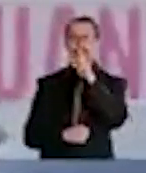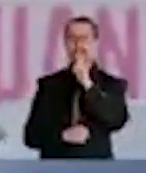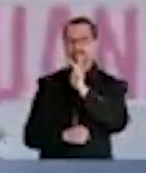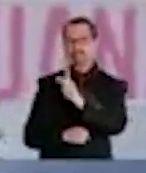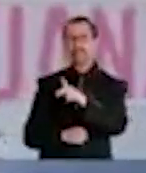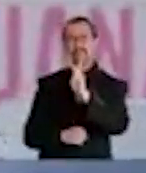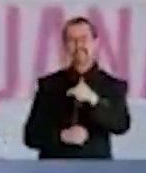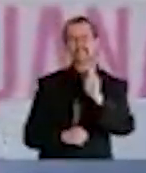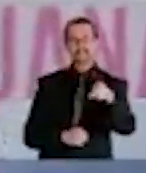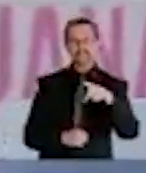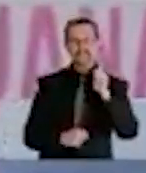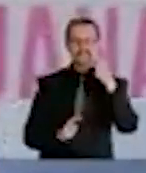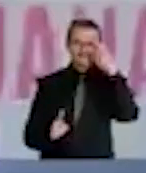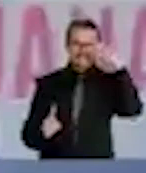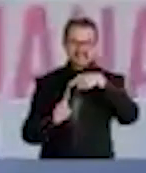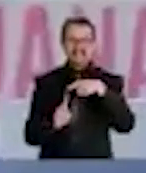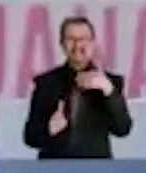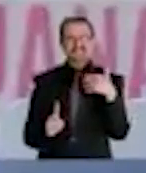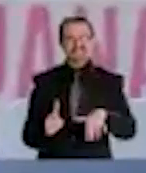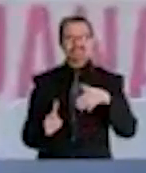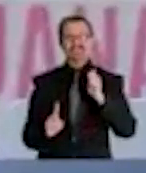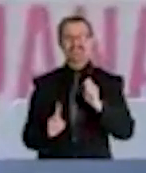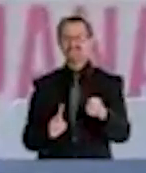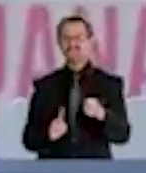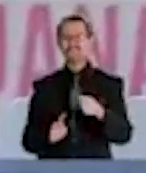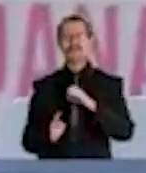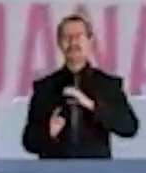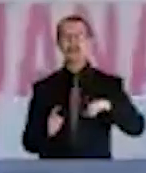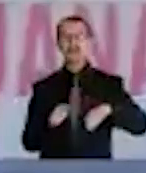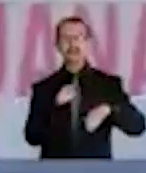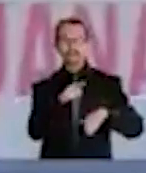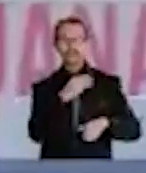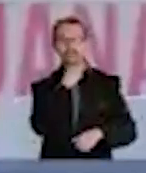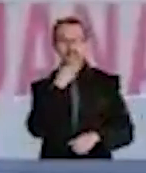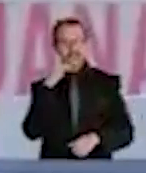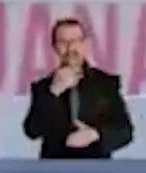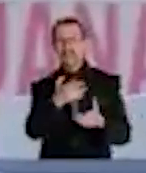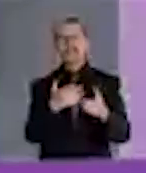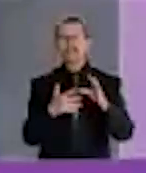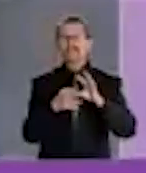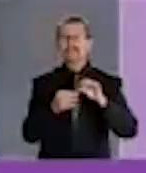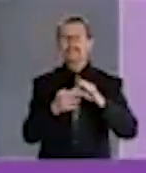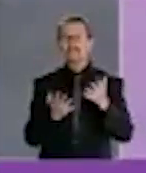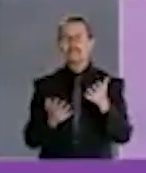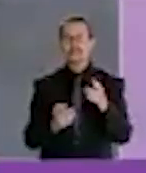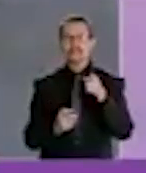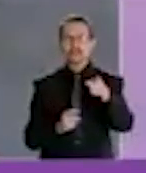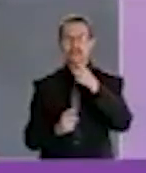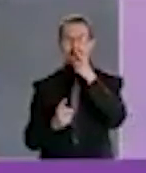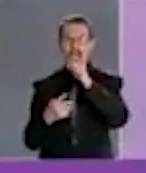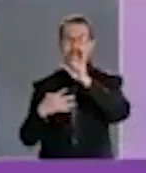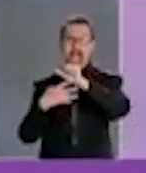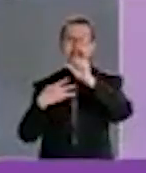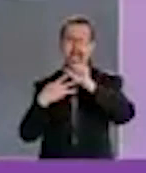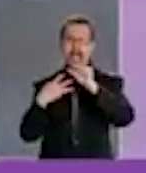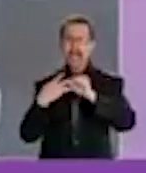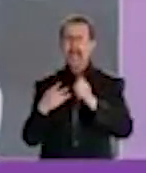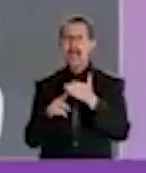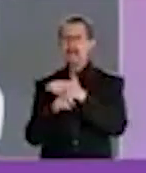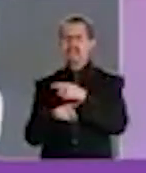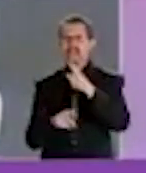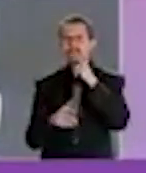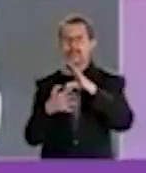a candidato mismo hablemos de las presas en efecto ya mencionaron varias algunos de sus contendientes armas